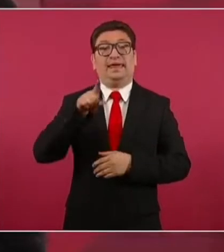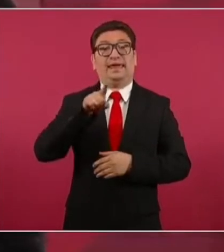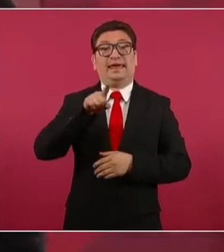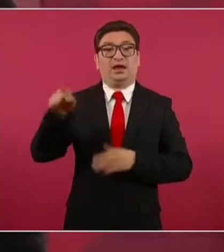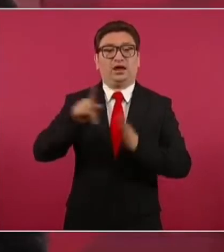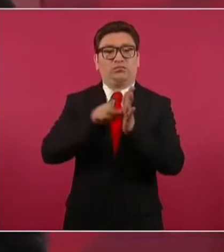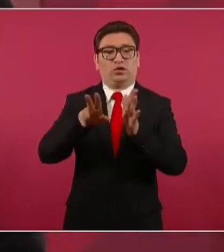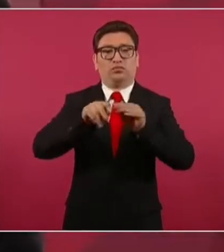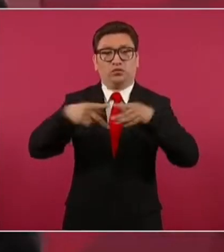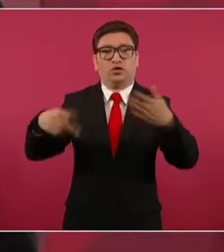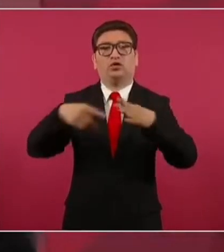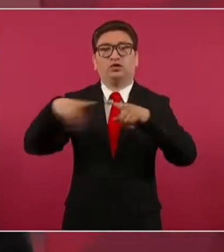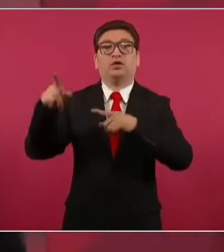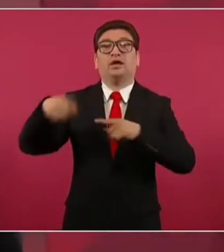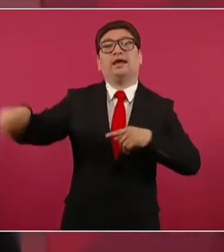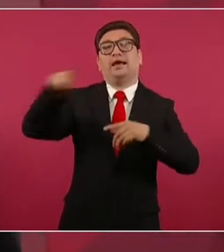defienden intereses corporativos.